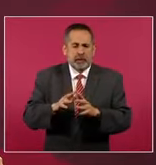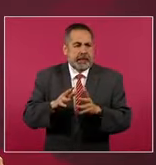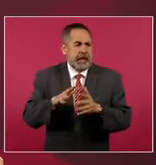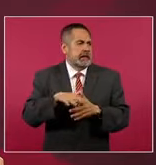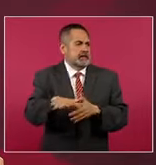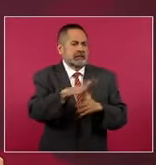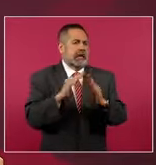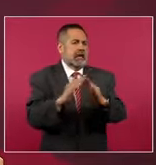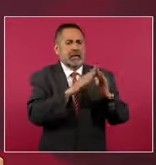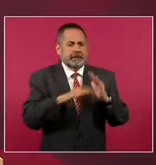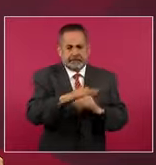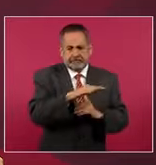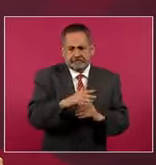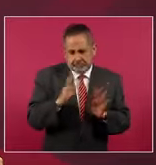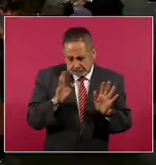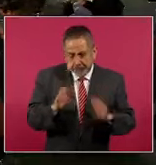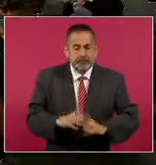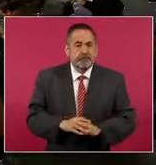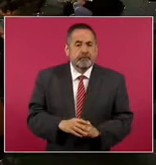territorio. Bueno,